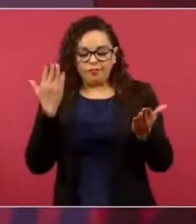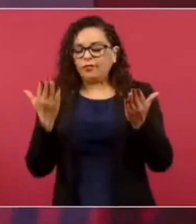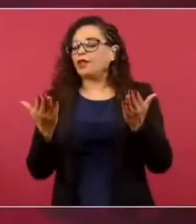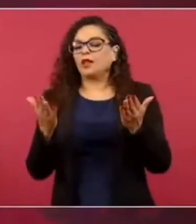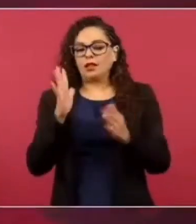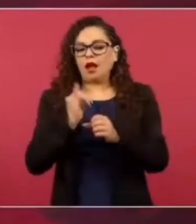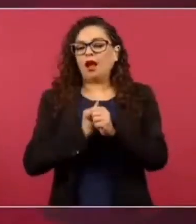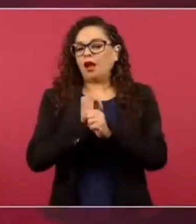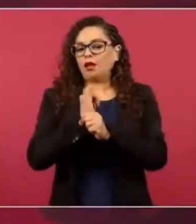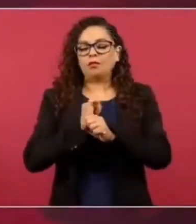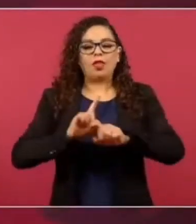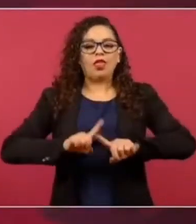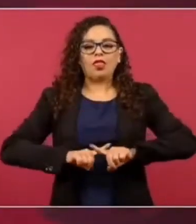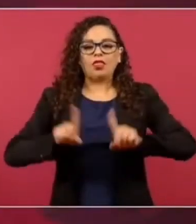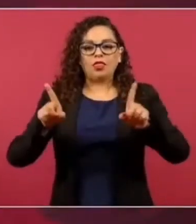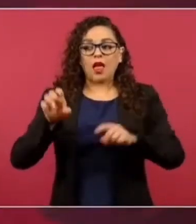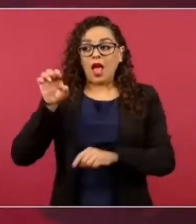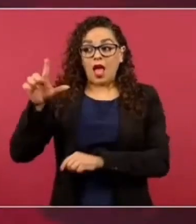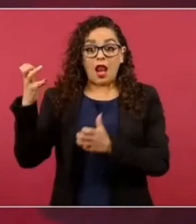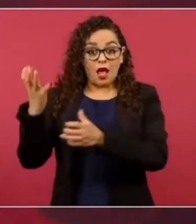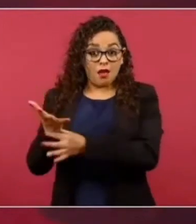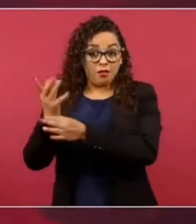distinta.